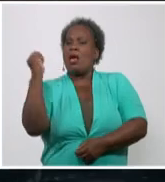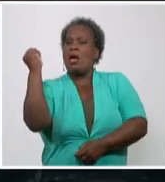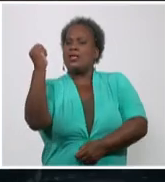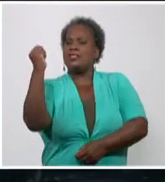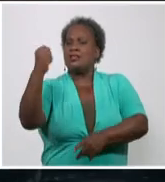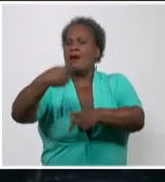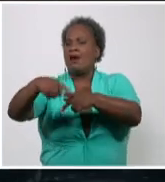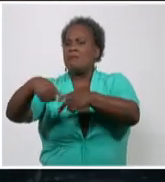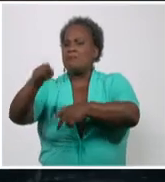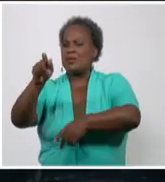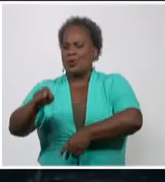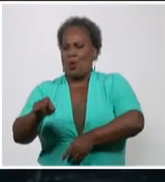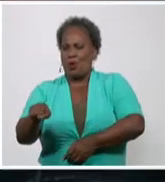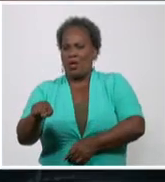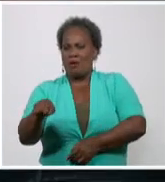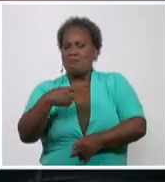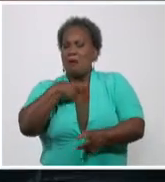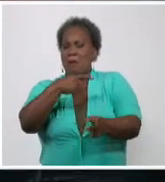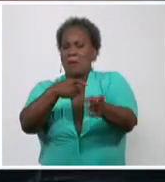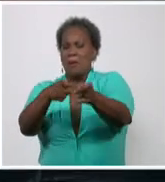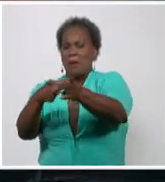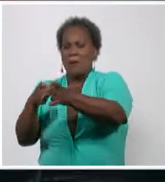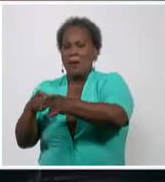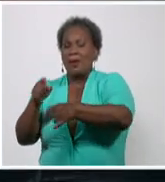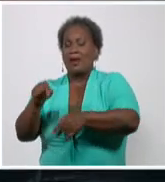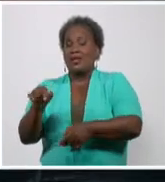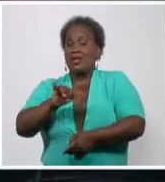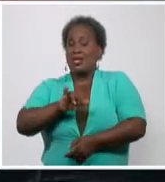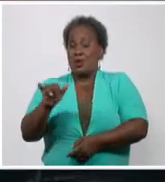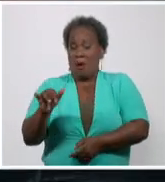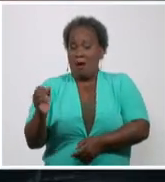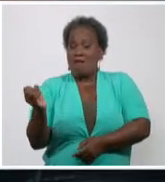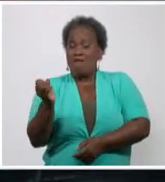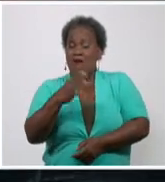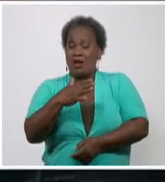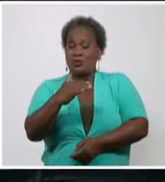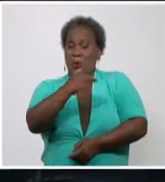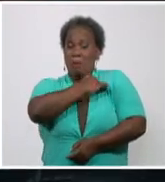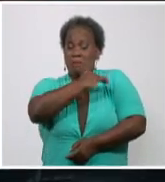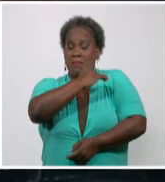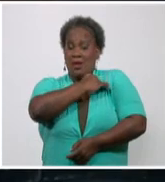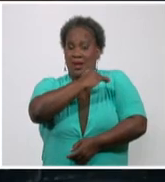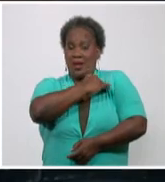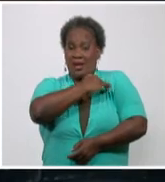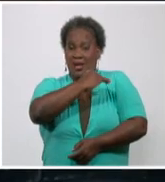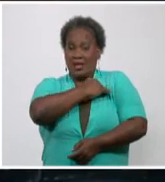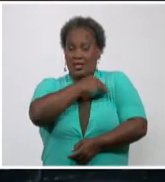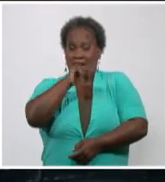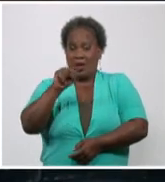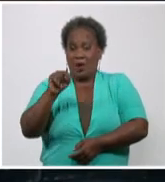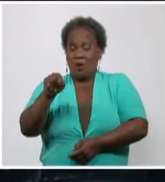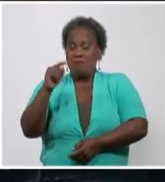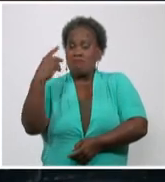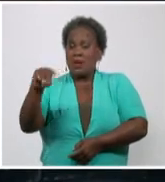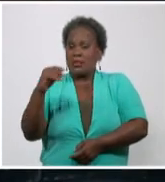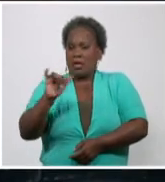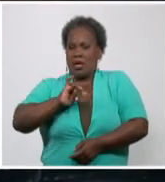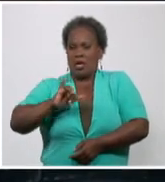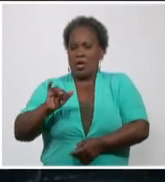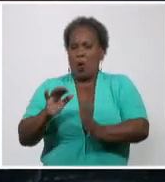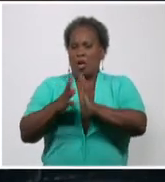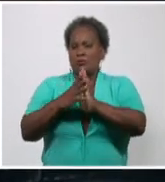Y hace un tiempo a esta parte, los falsos positivos militares se han trasladado al plano mediático con esa horrenda práctica de